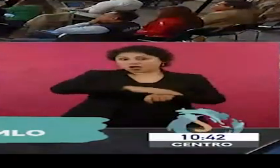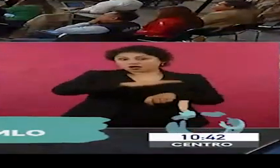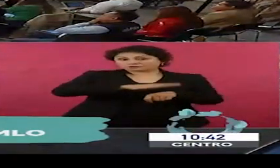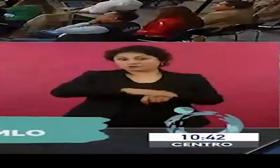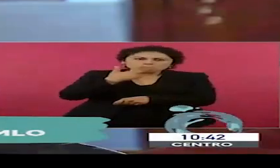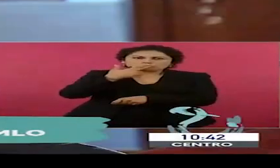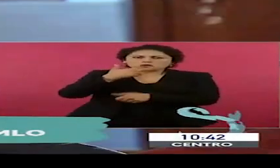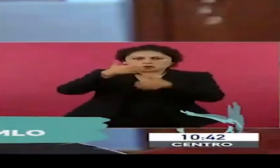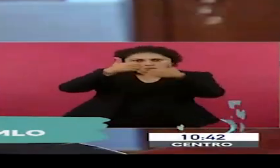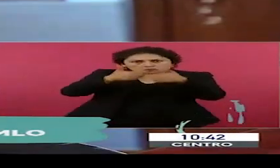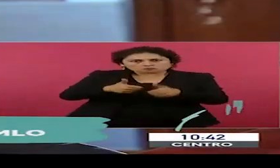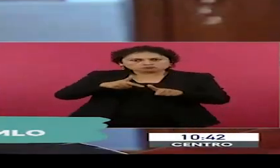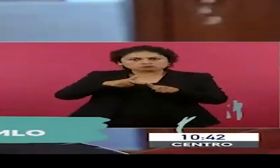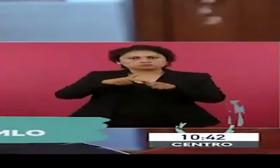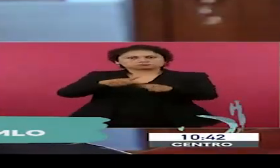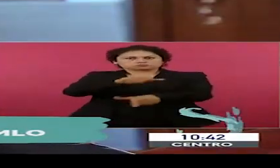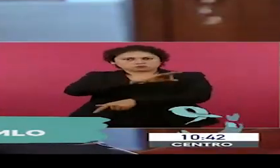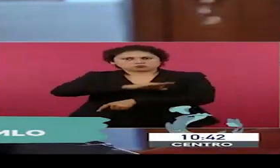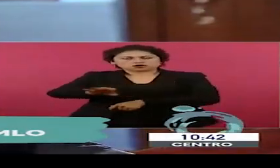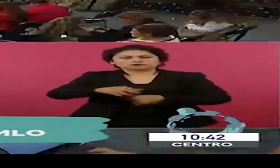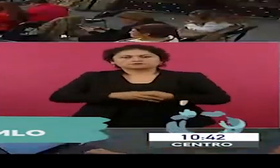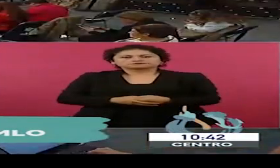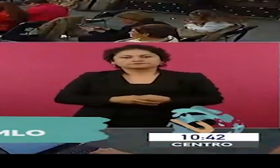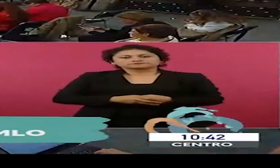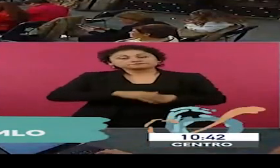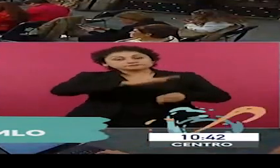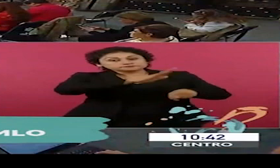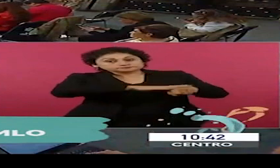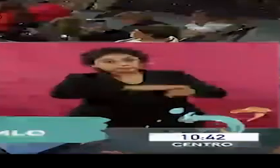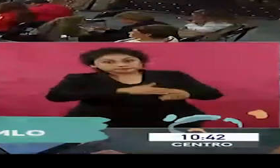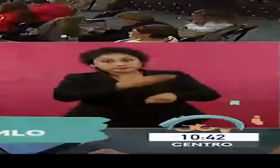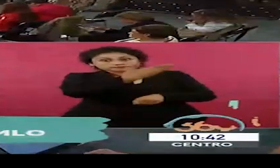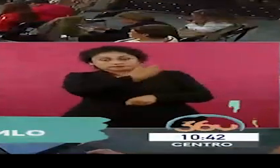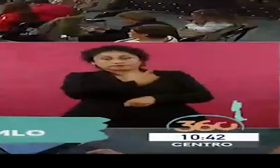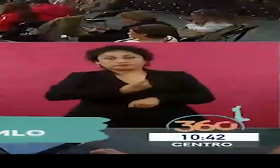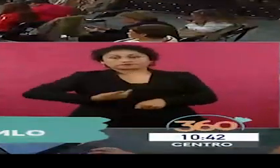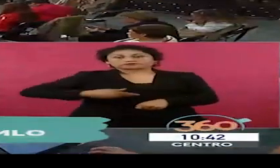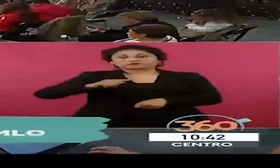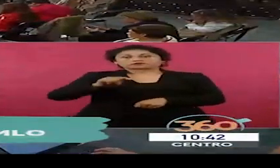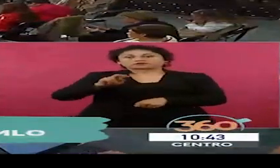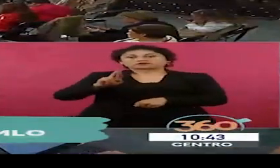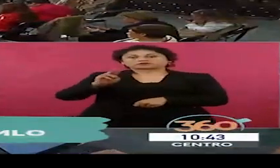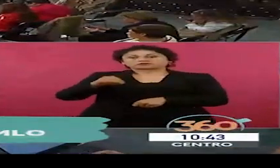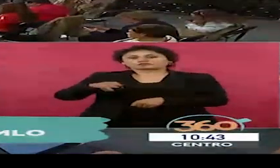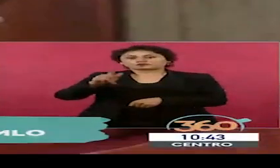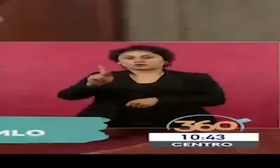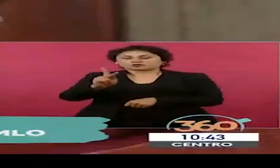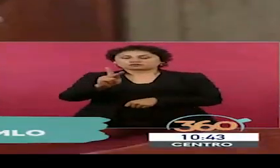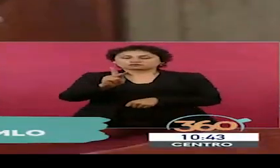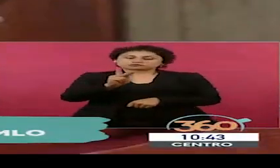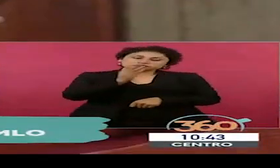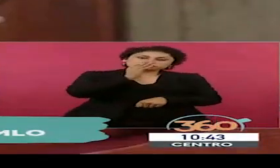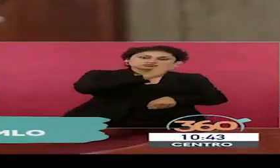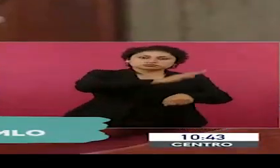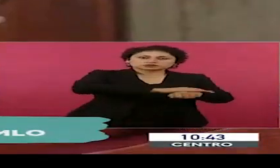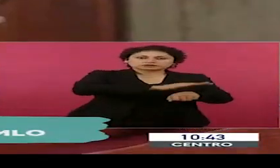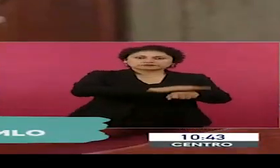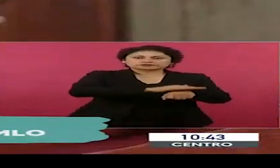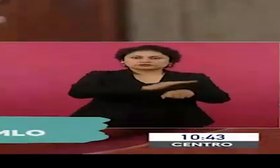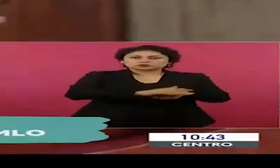la confrontación presidente Trump los problemas sociales no se resuelven con